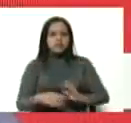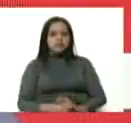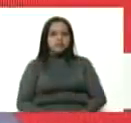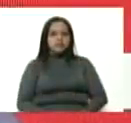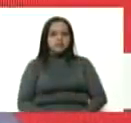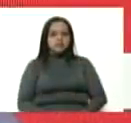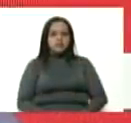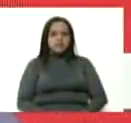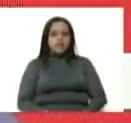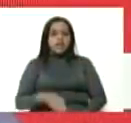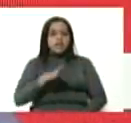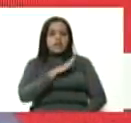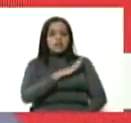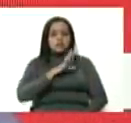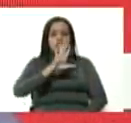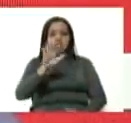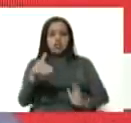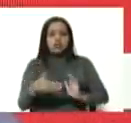y tenemos